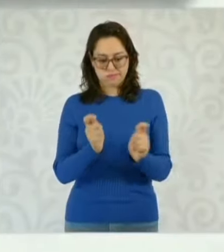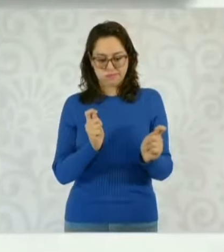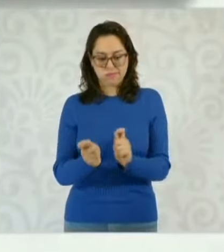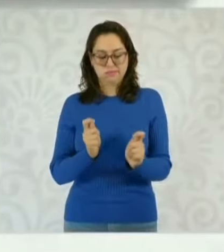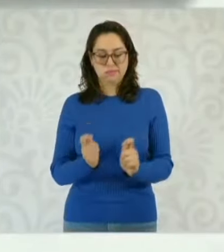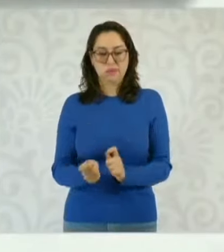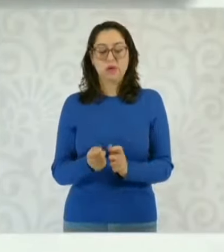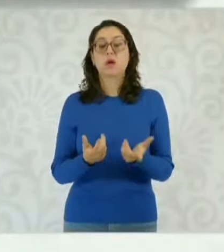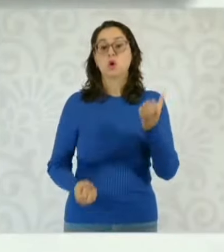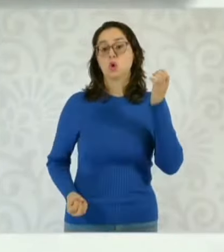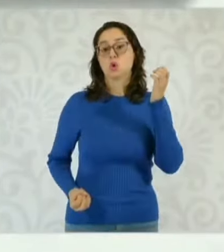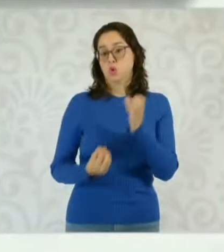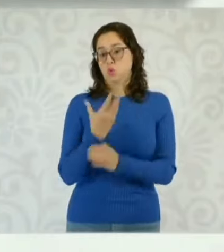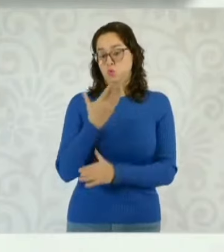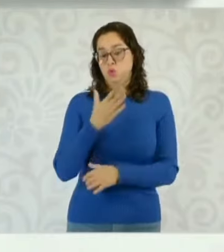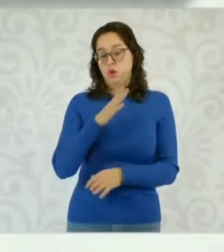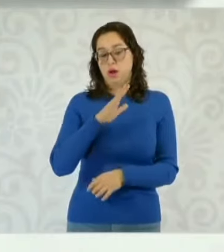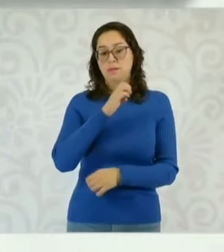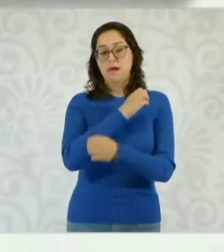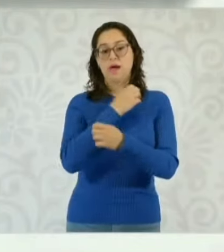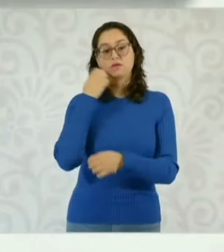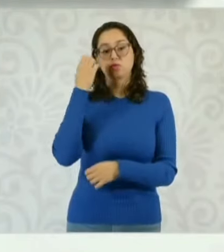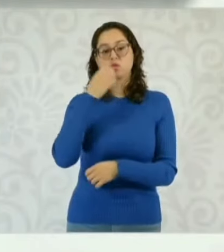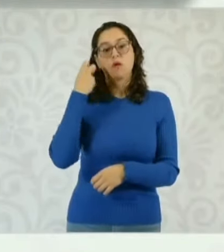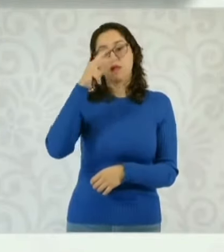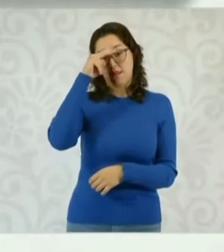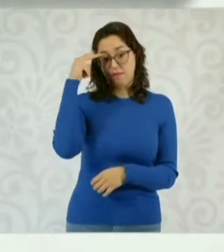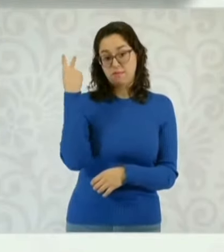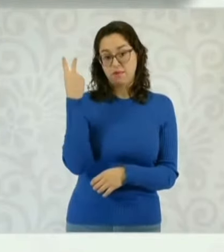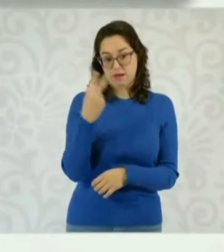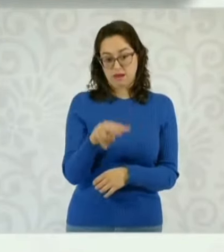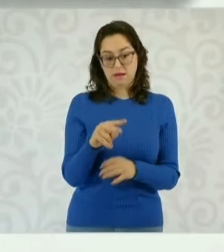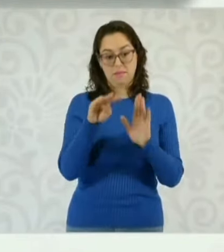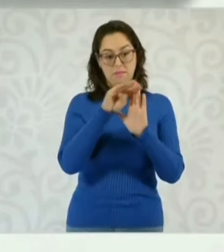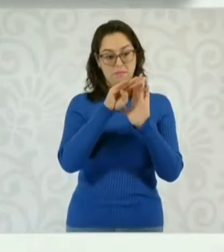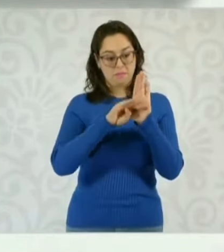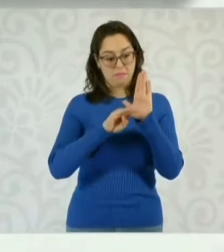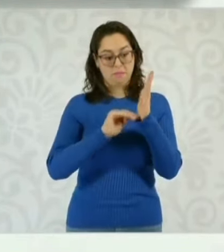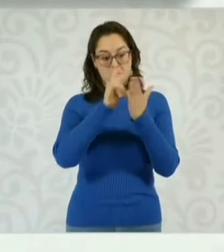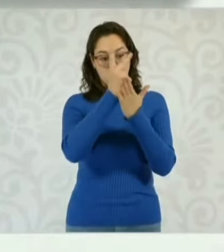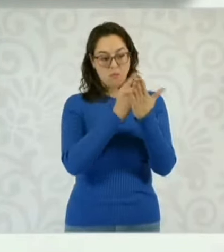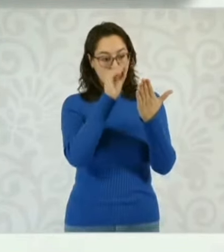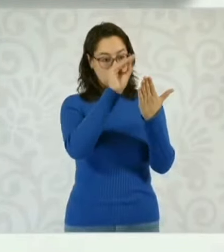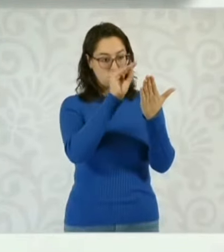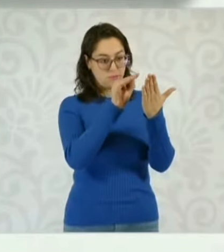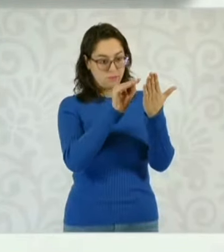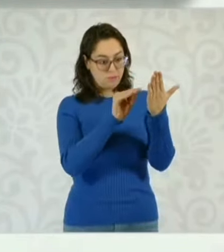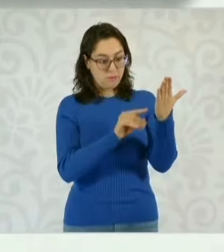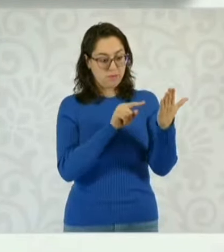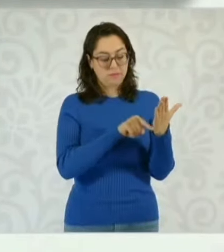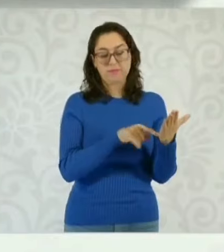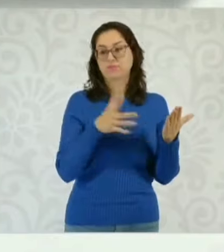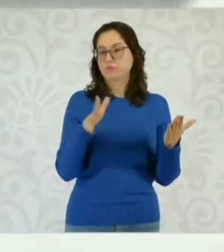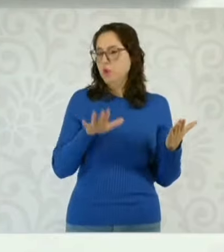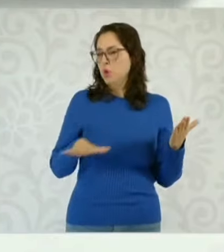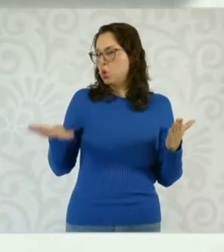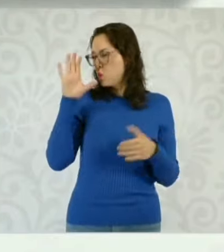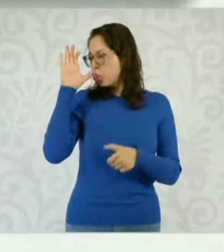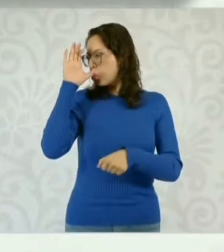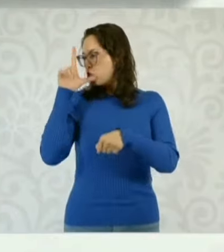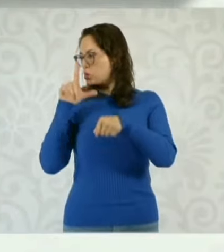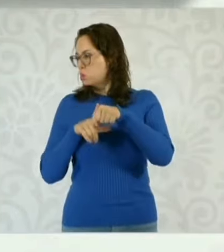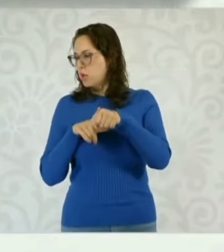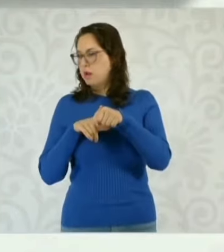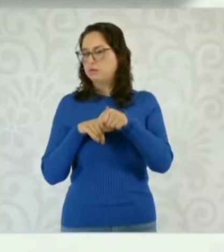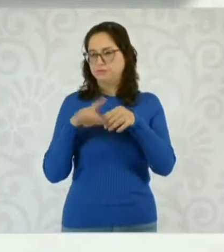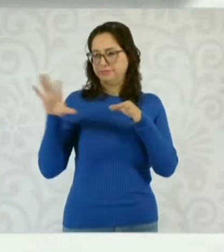nueva escuela mexicana también se garantiza la autonomía curricular para que él o la docente incorpore elementos locales como contenido